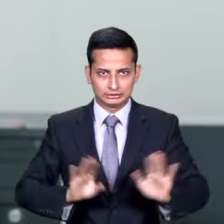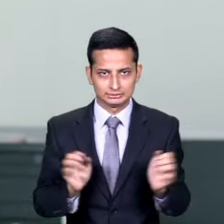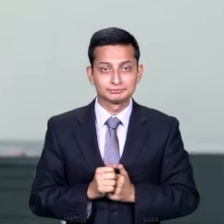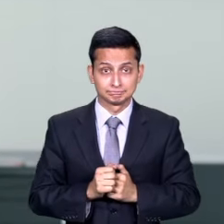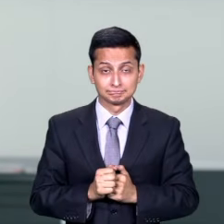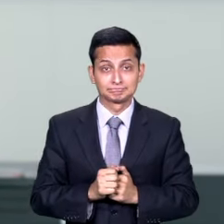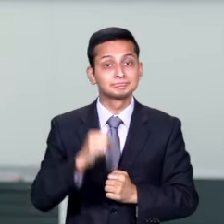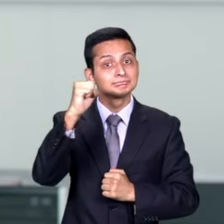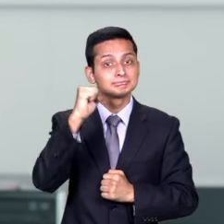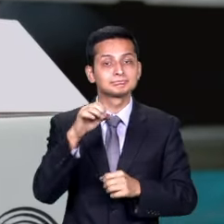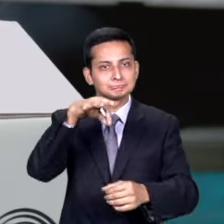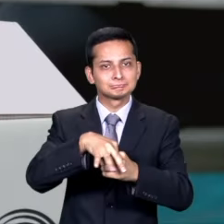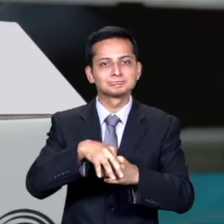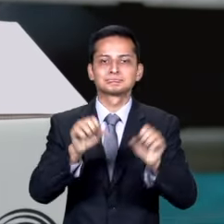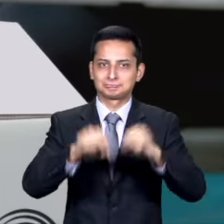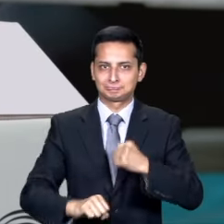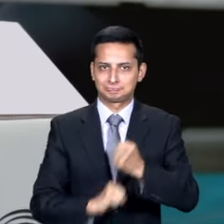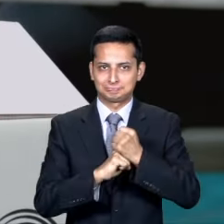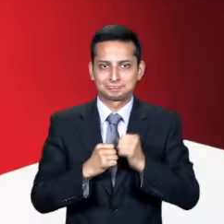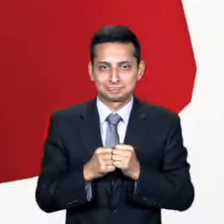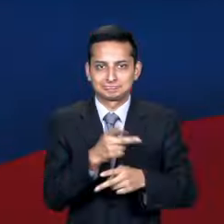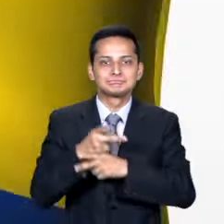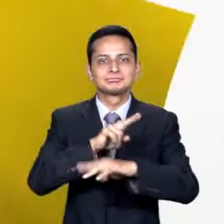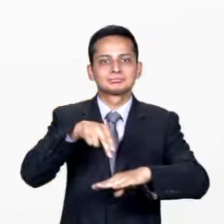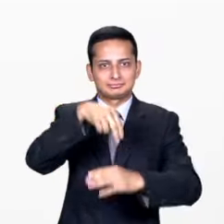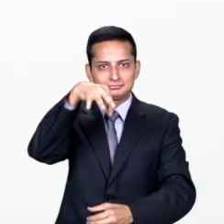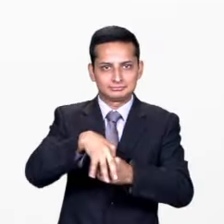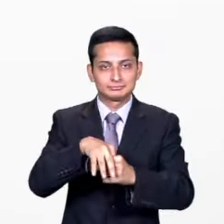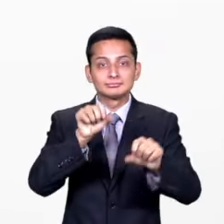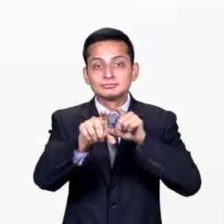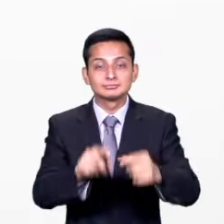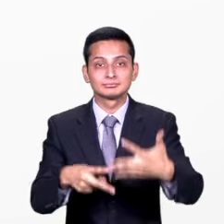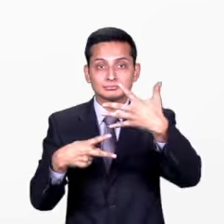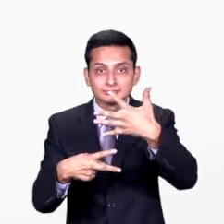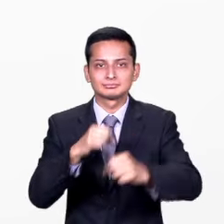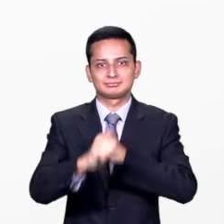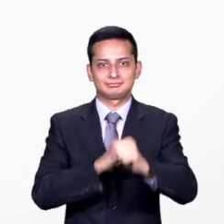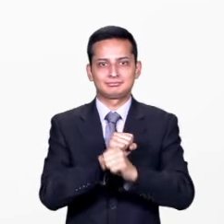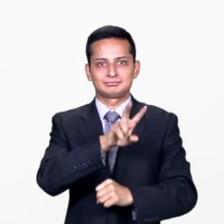No olvides que estas son las únicas formas de realizar tu voto. Ejerce tu derecho. Tu voto